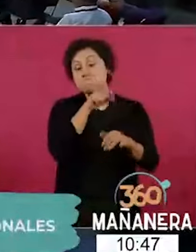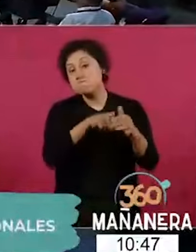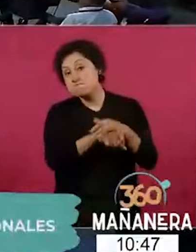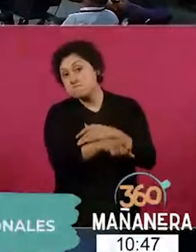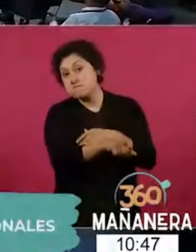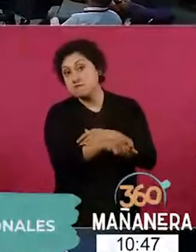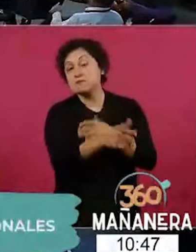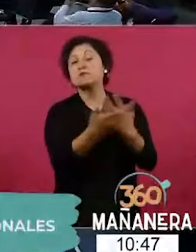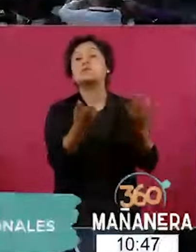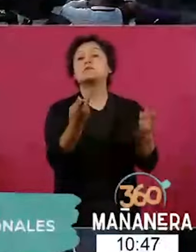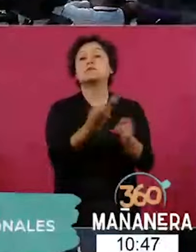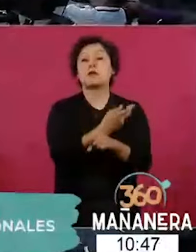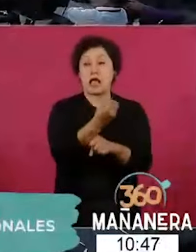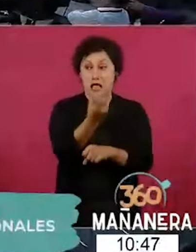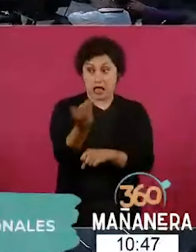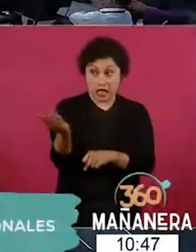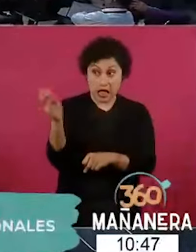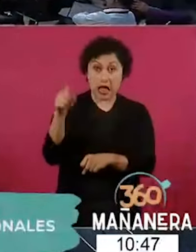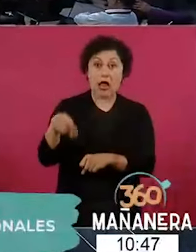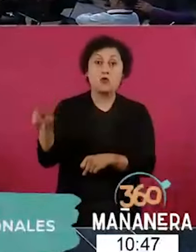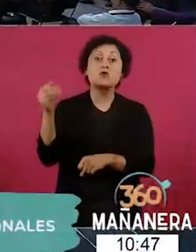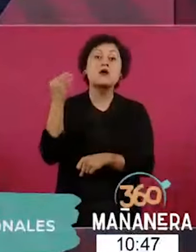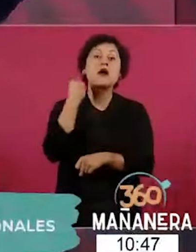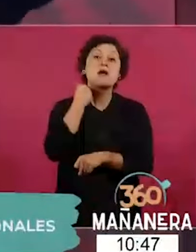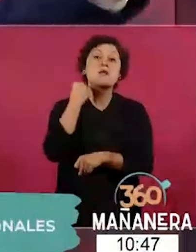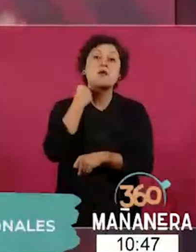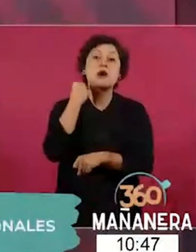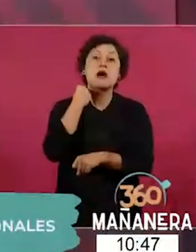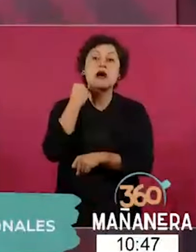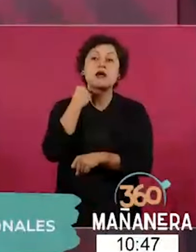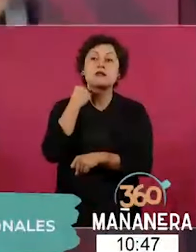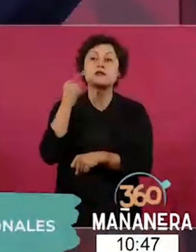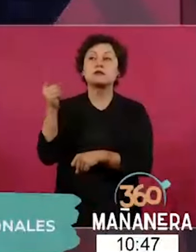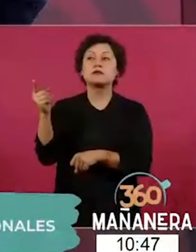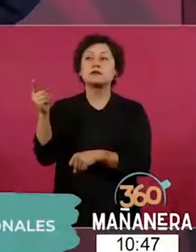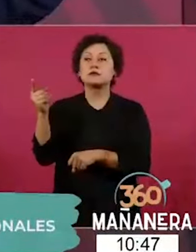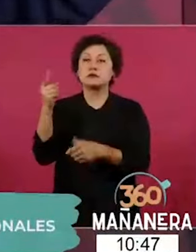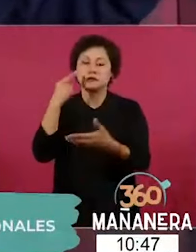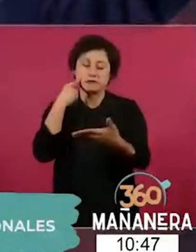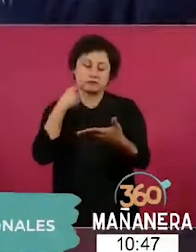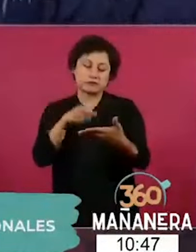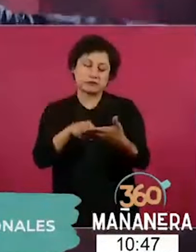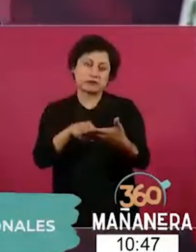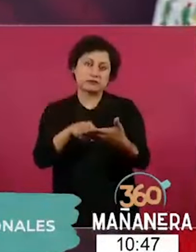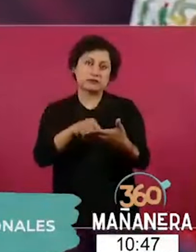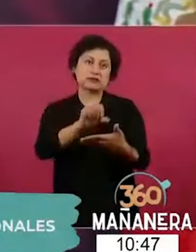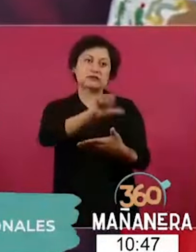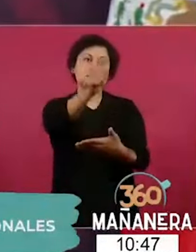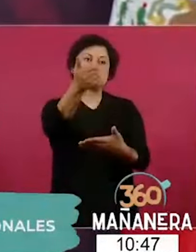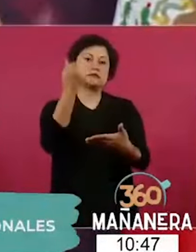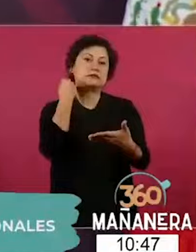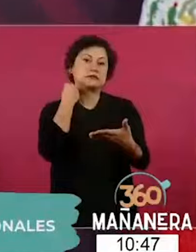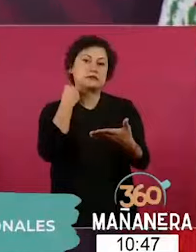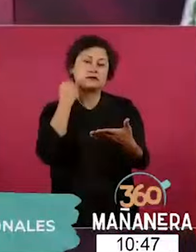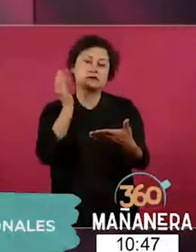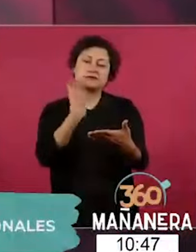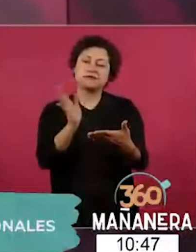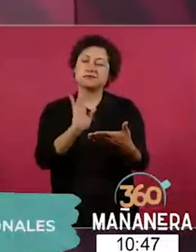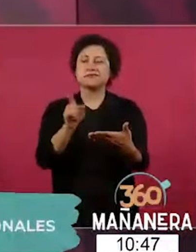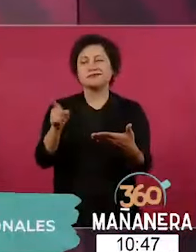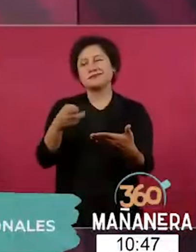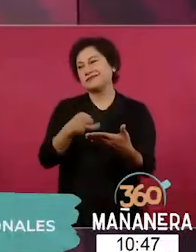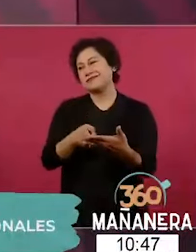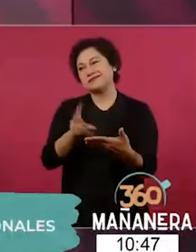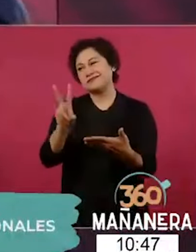abogados que dicen no este asunto no lo llevo porque ya saben que otro despacho ya se arregló con